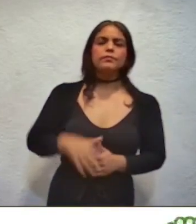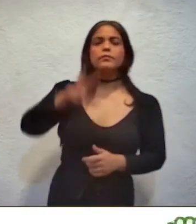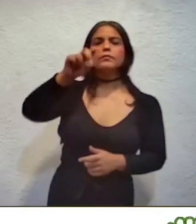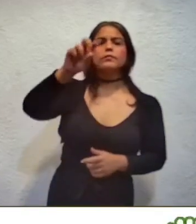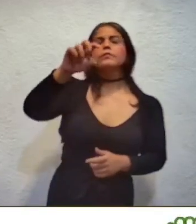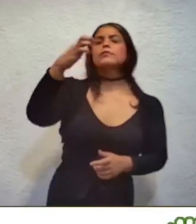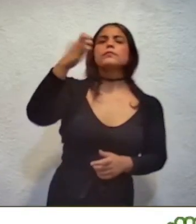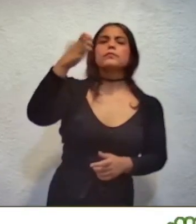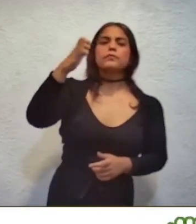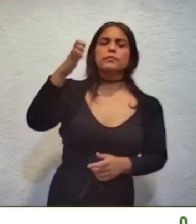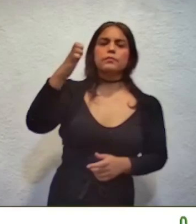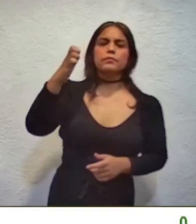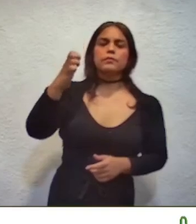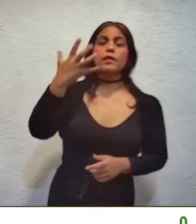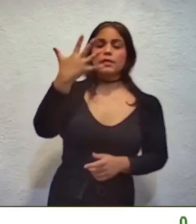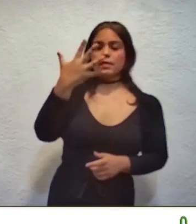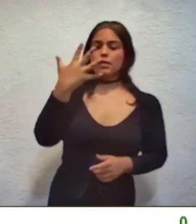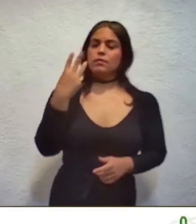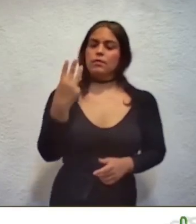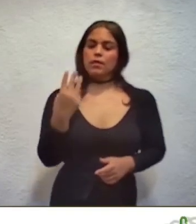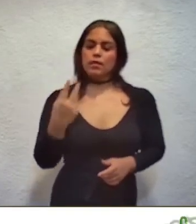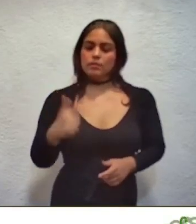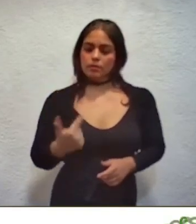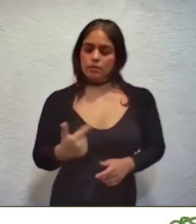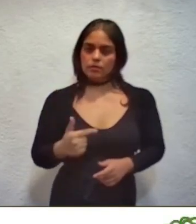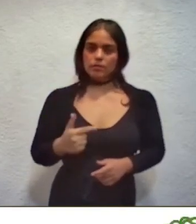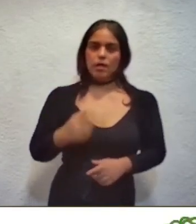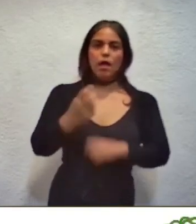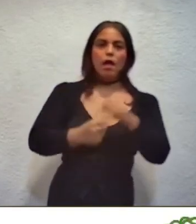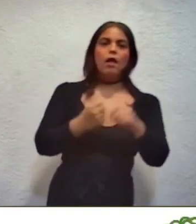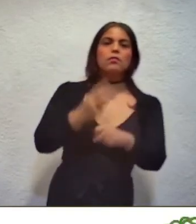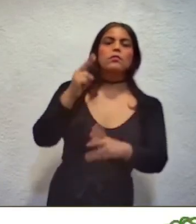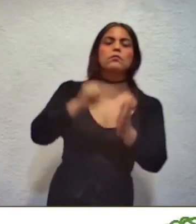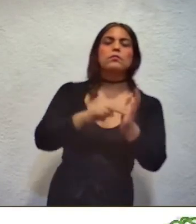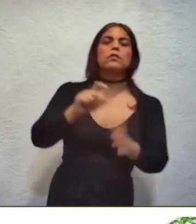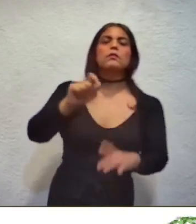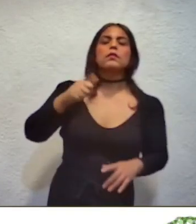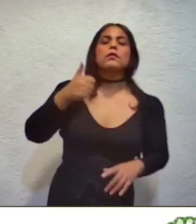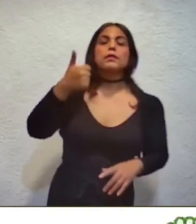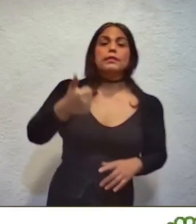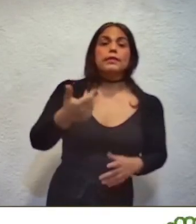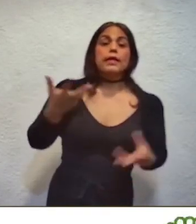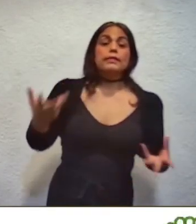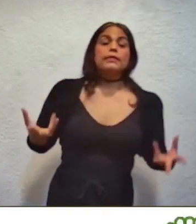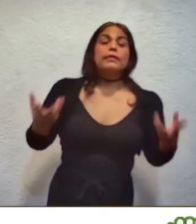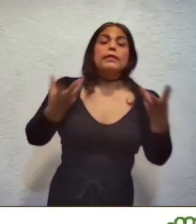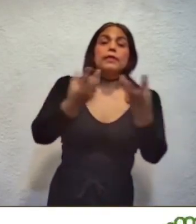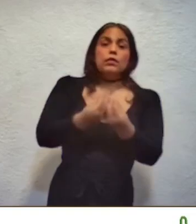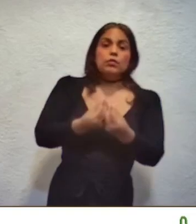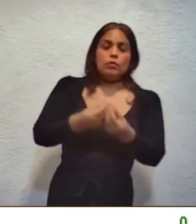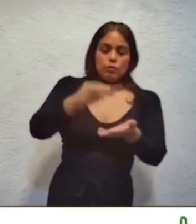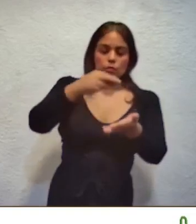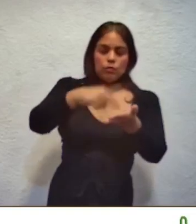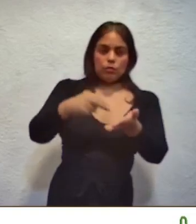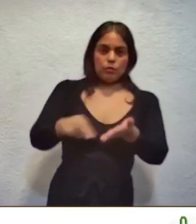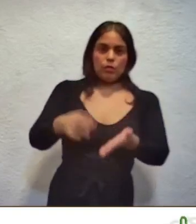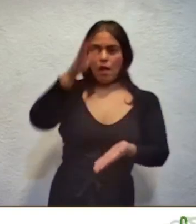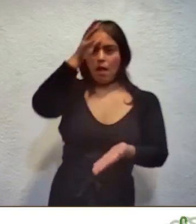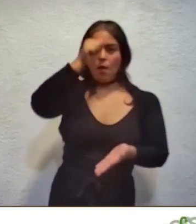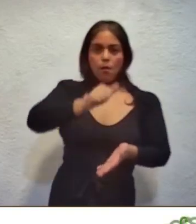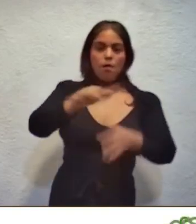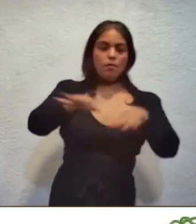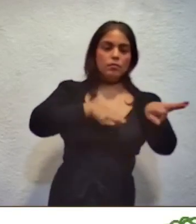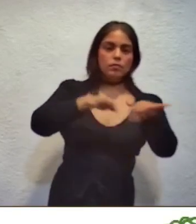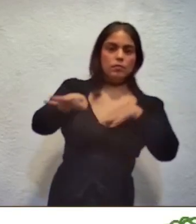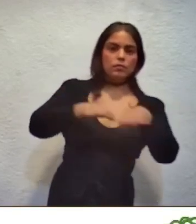enero, 5, 3, 12 y 13 de febrero del presente año, las partes suscribieron un convenio laboral con recibo finiquito, solicitando a